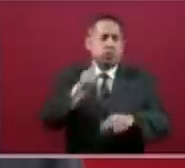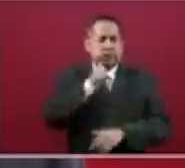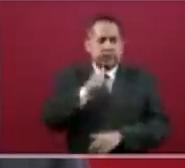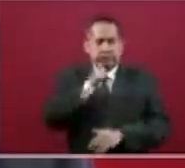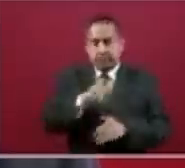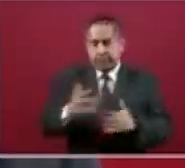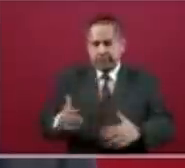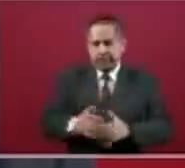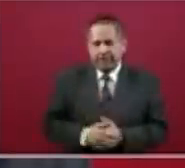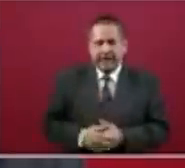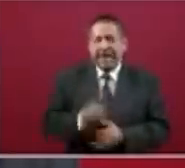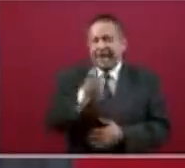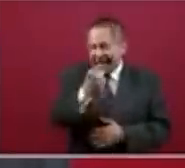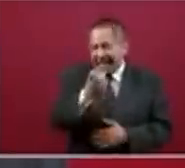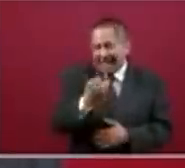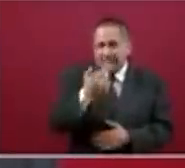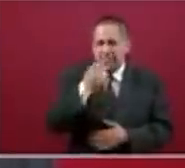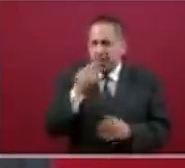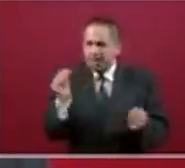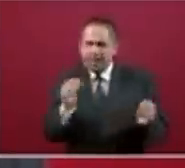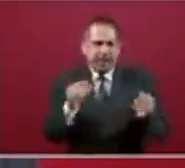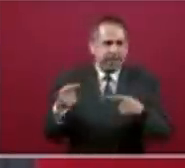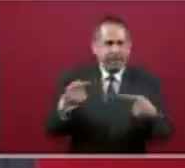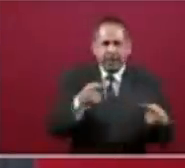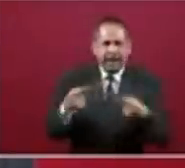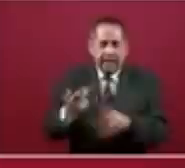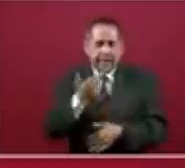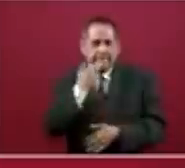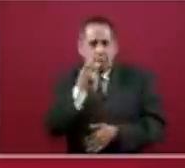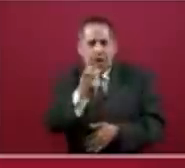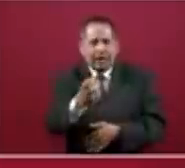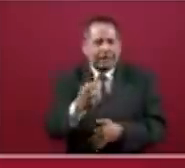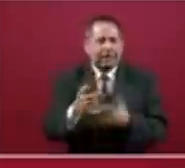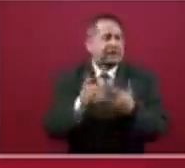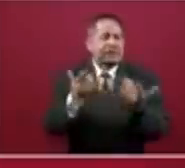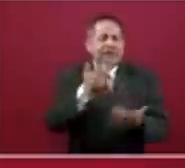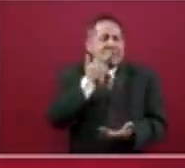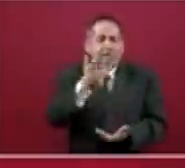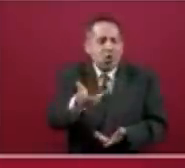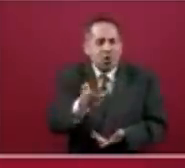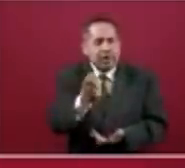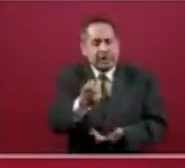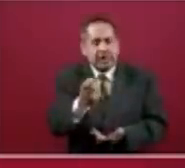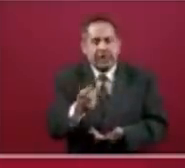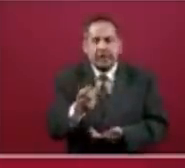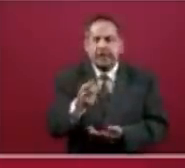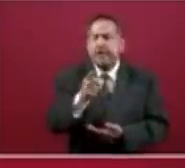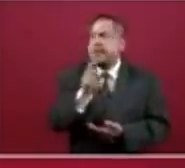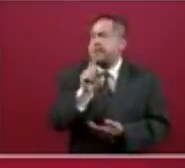vale más ese debate, es mejor ese debate. Es lo mismo de